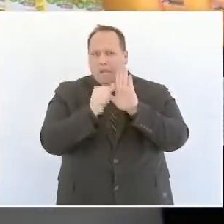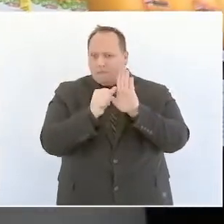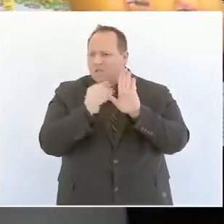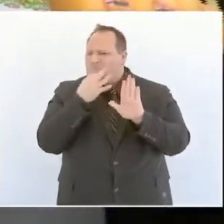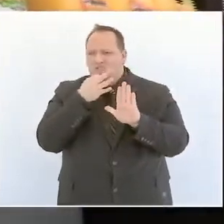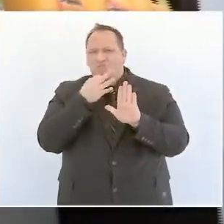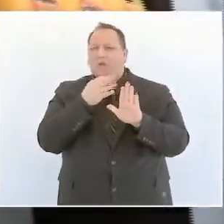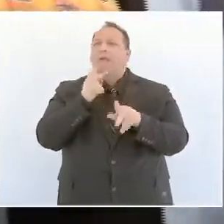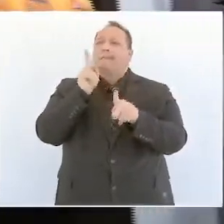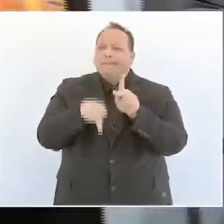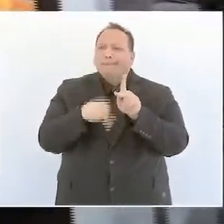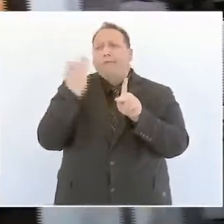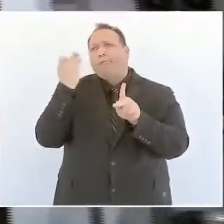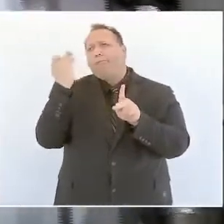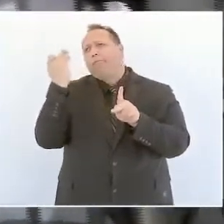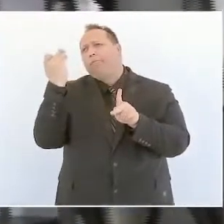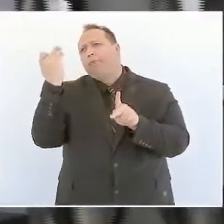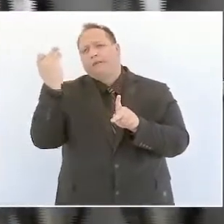quedarían inconclusas